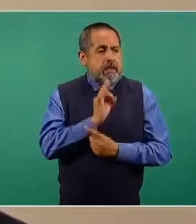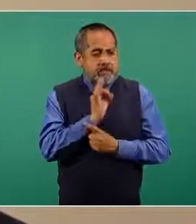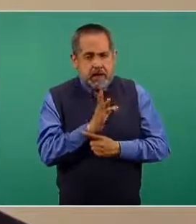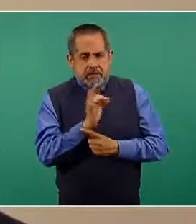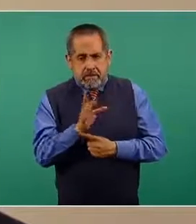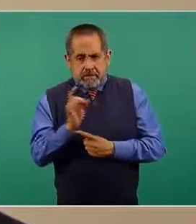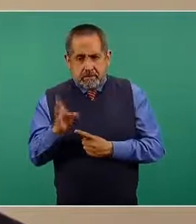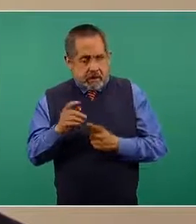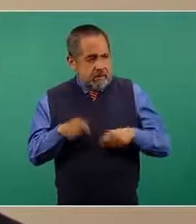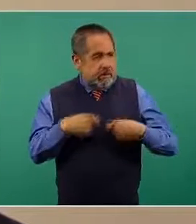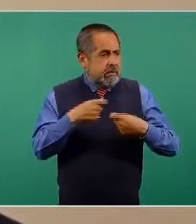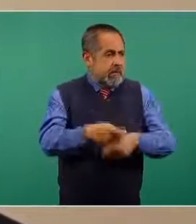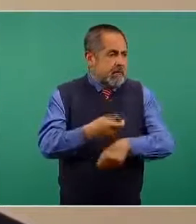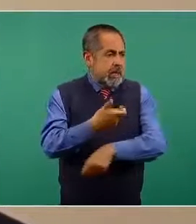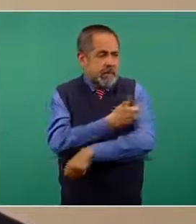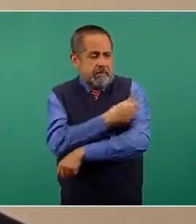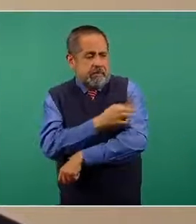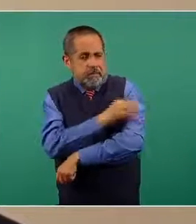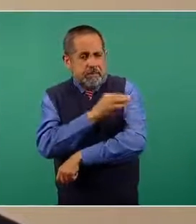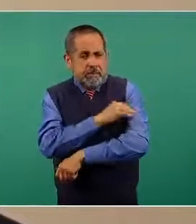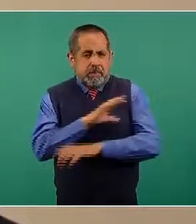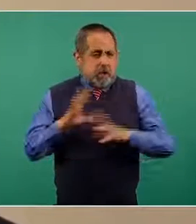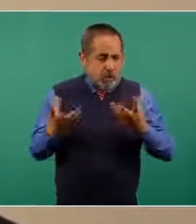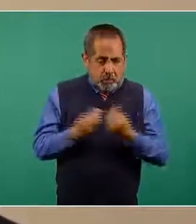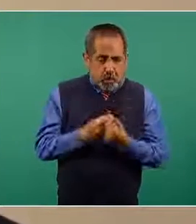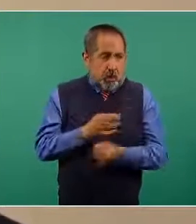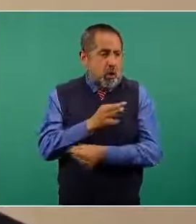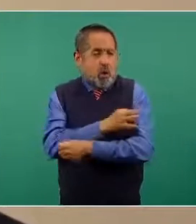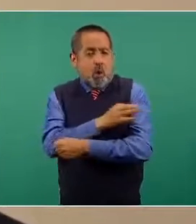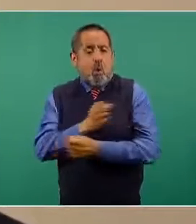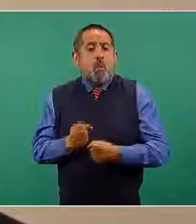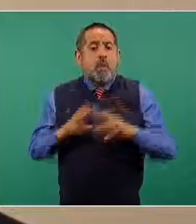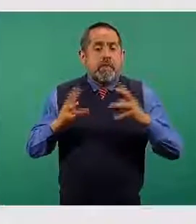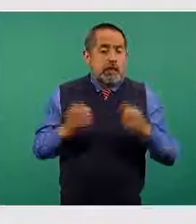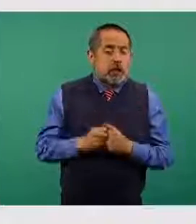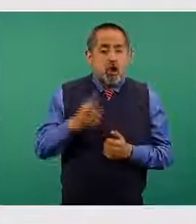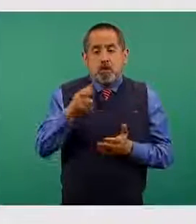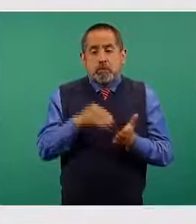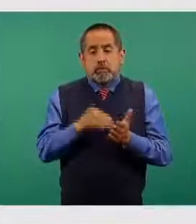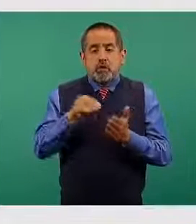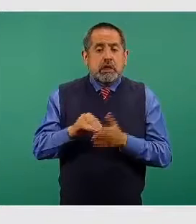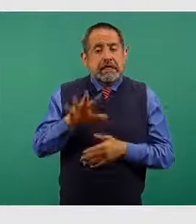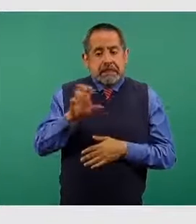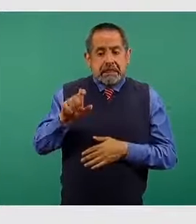hasta el momento se han aplicado. Estamos hablando de dosis aplicadas,